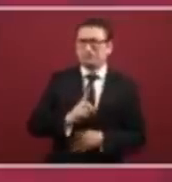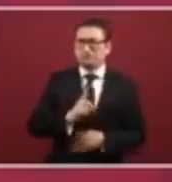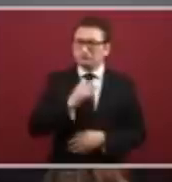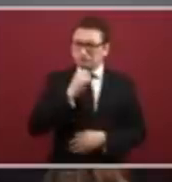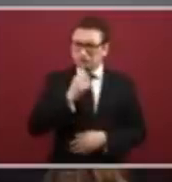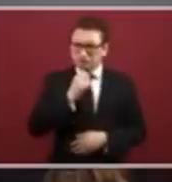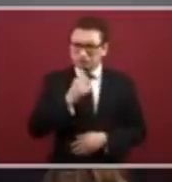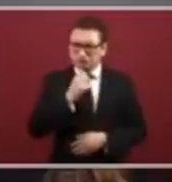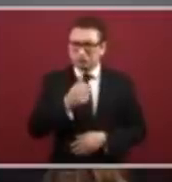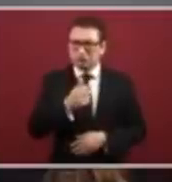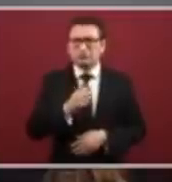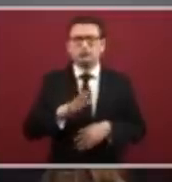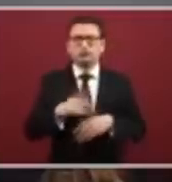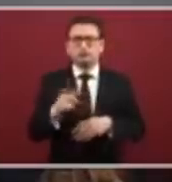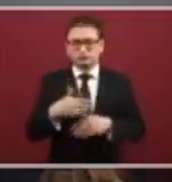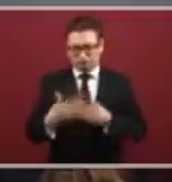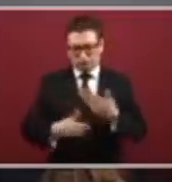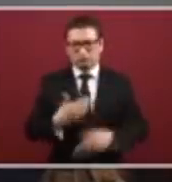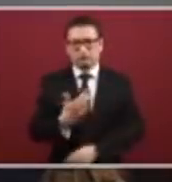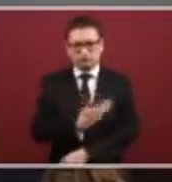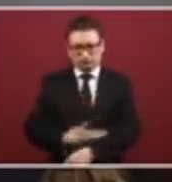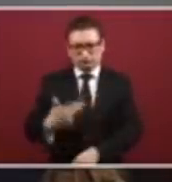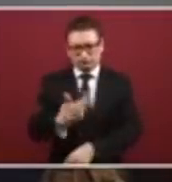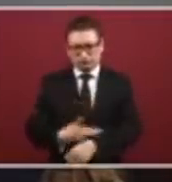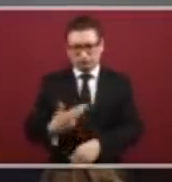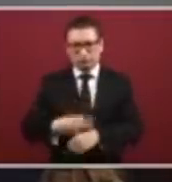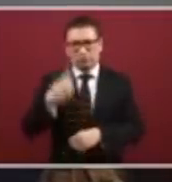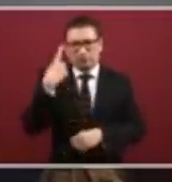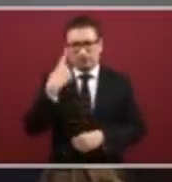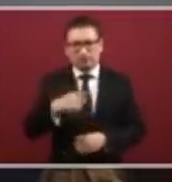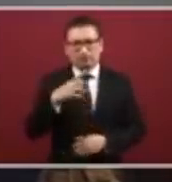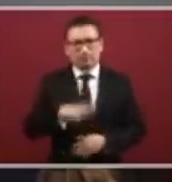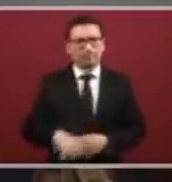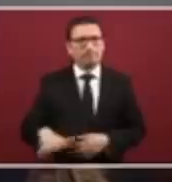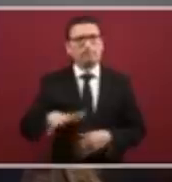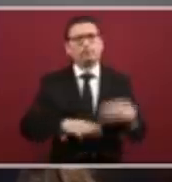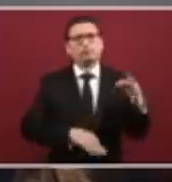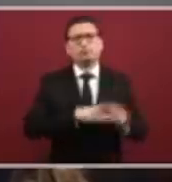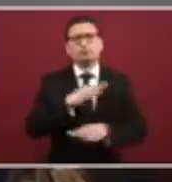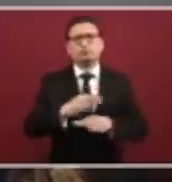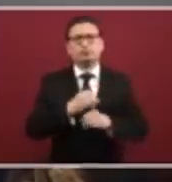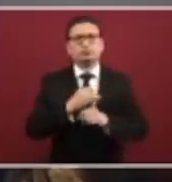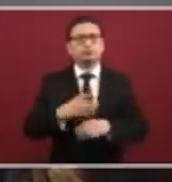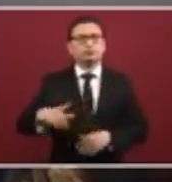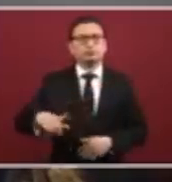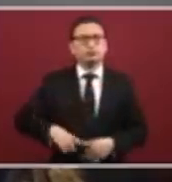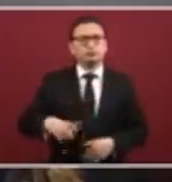trámites para que todo el proyecto sea transparente,